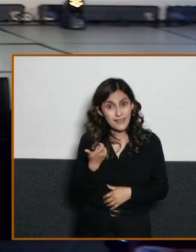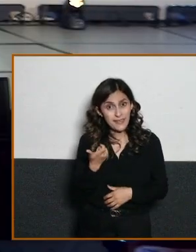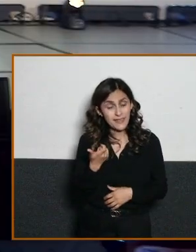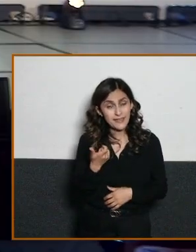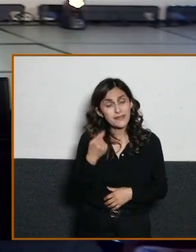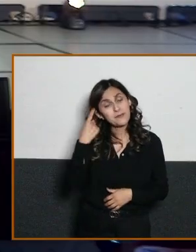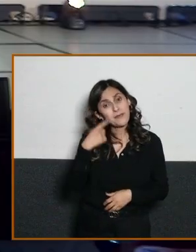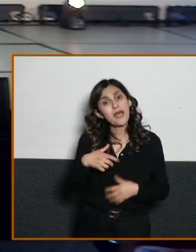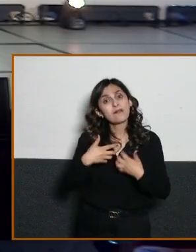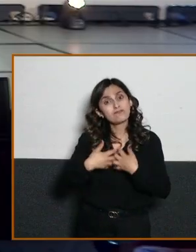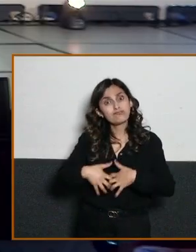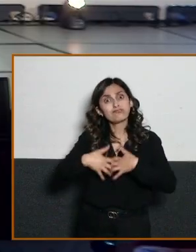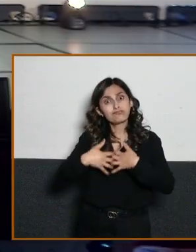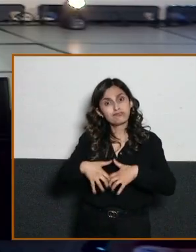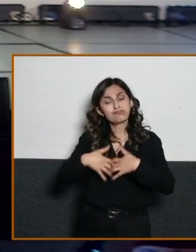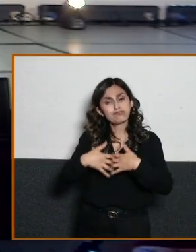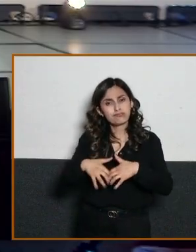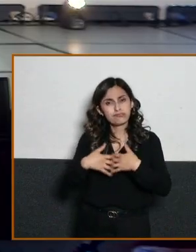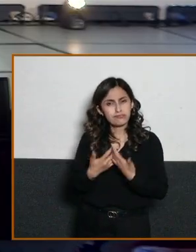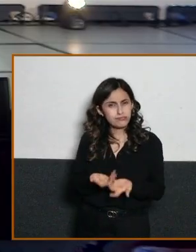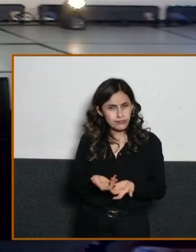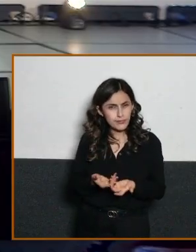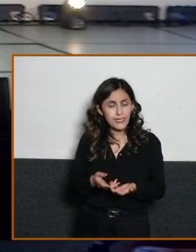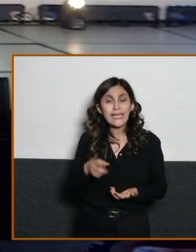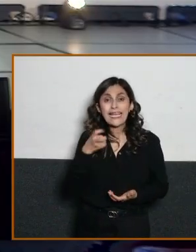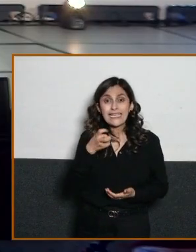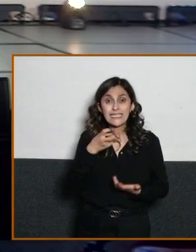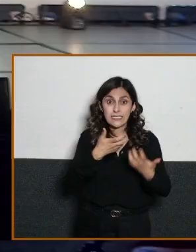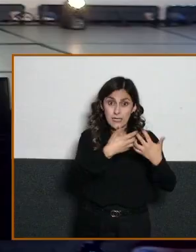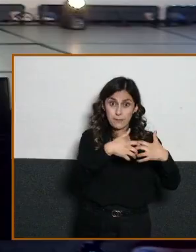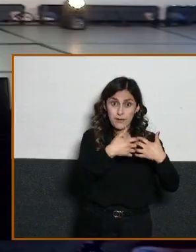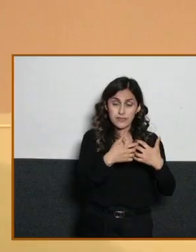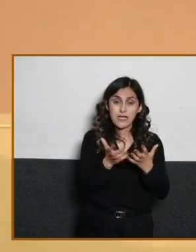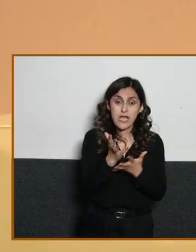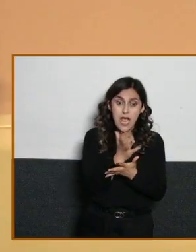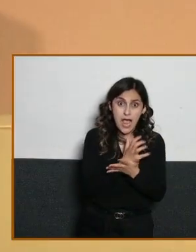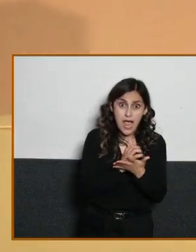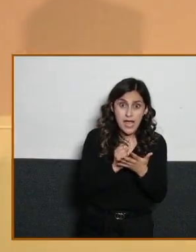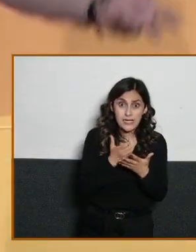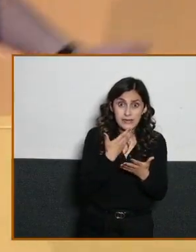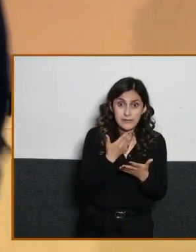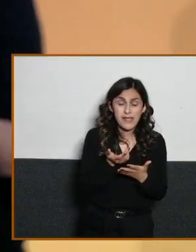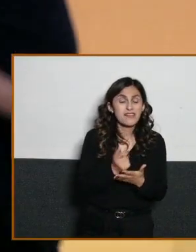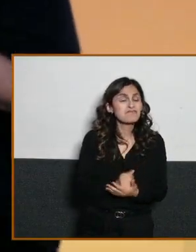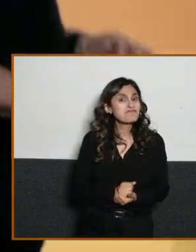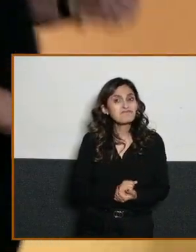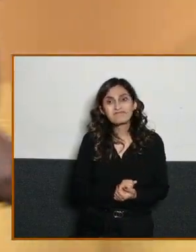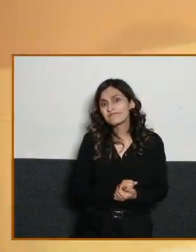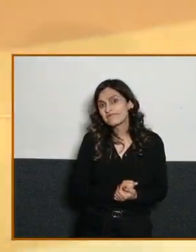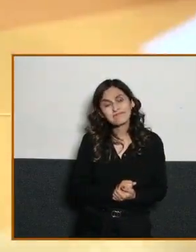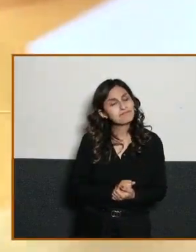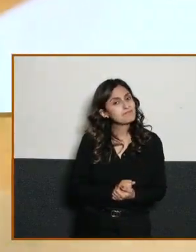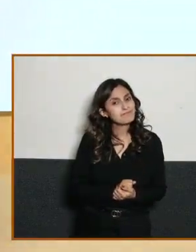operando sus queries. Entonces, todavía ni esas compañías están teniendo ganancias de